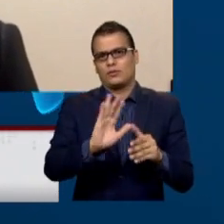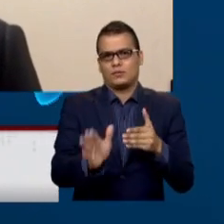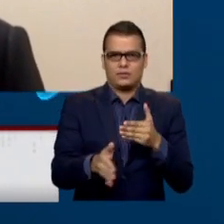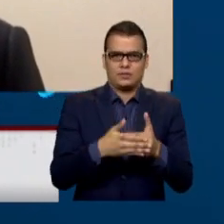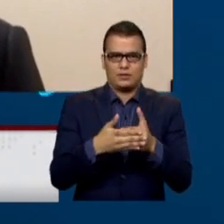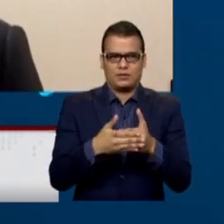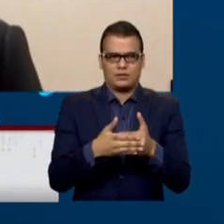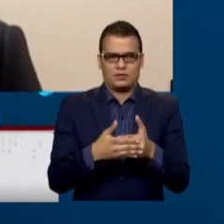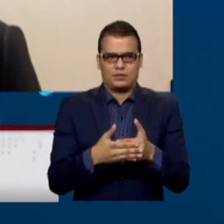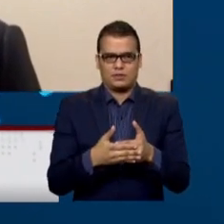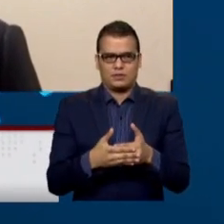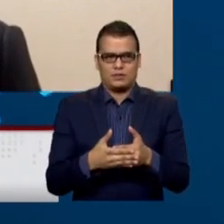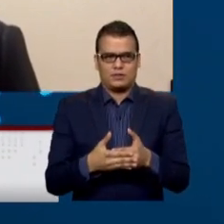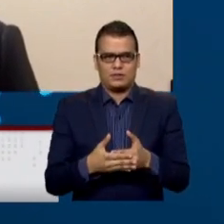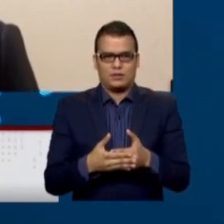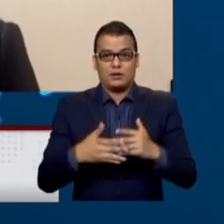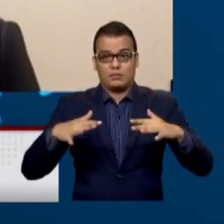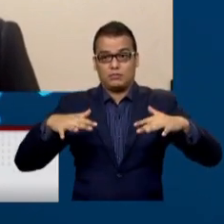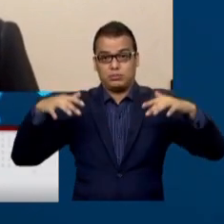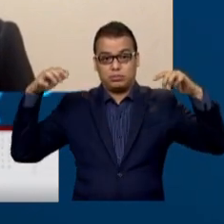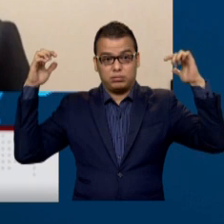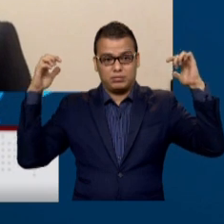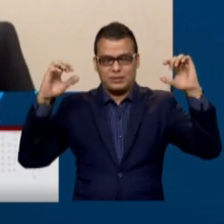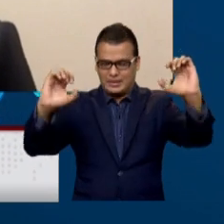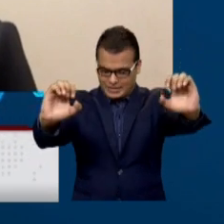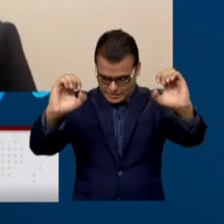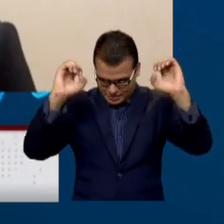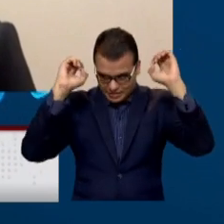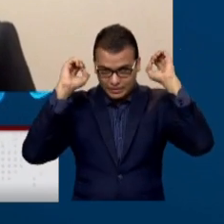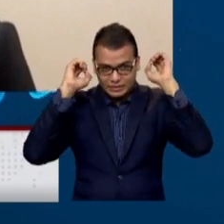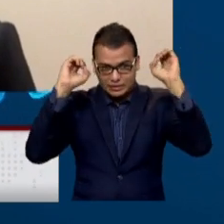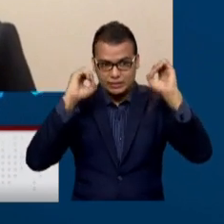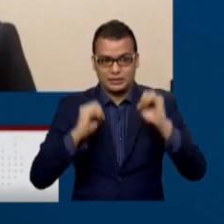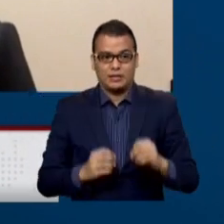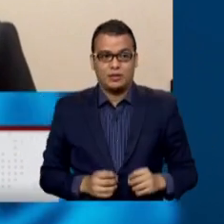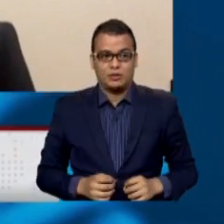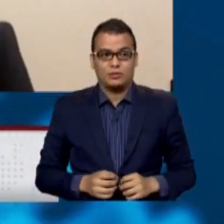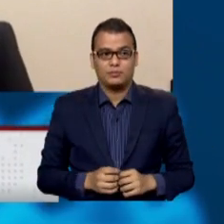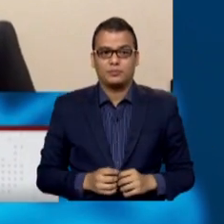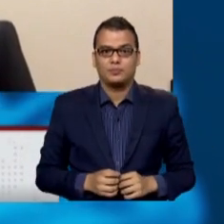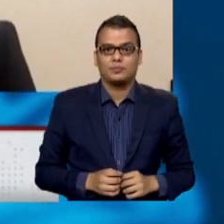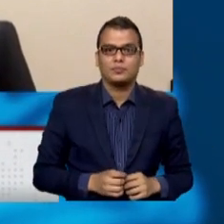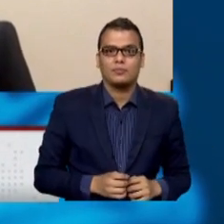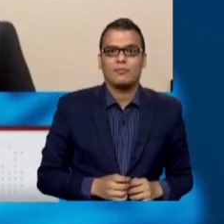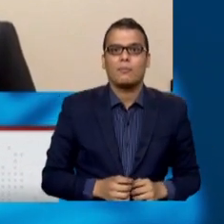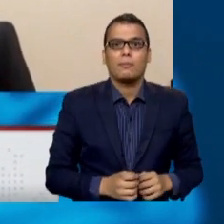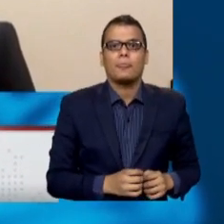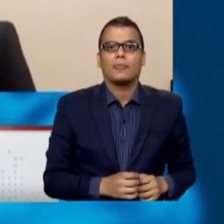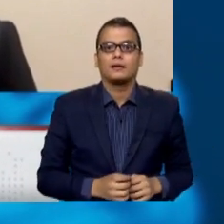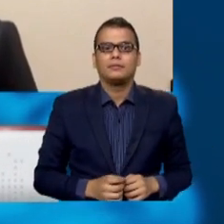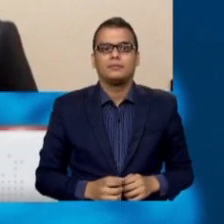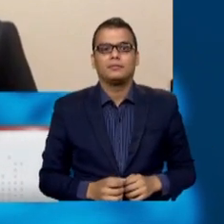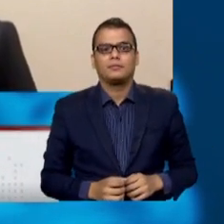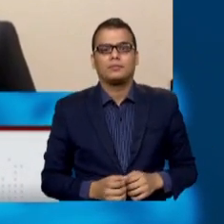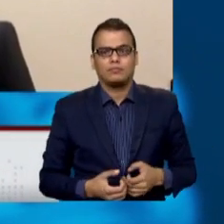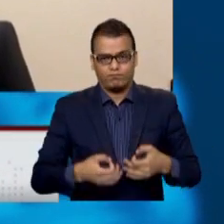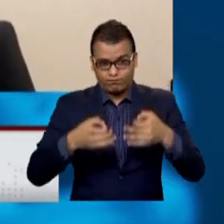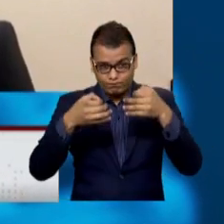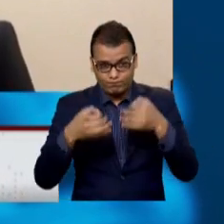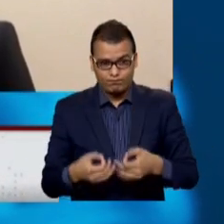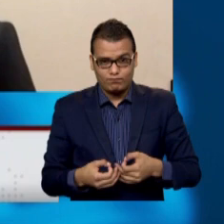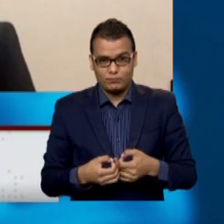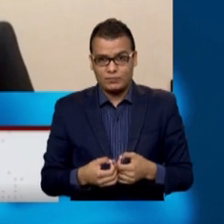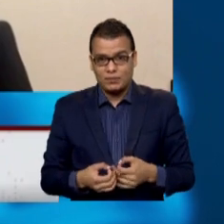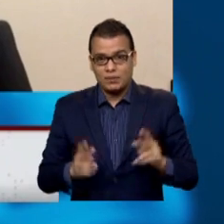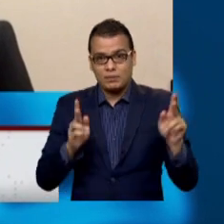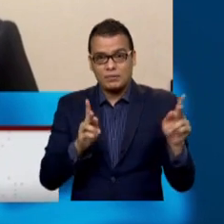a puerta abierta con gradería llena, muy difícil que tengamos durante este año. Realmente las posibilidades son muy